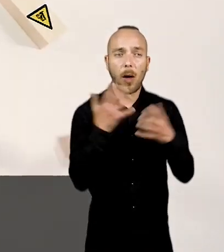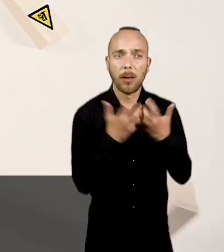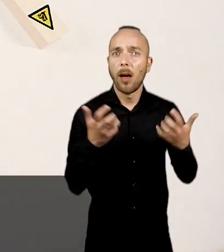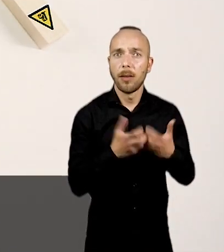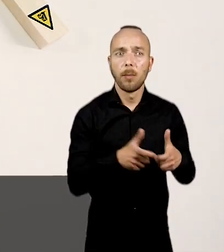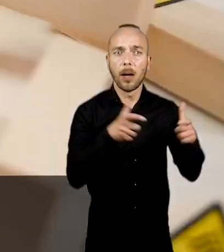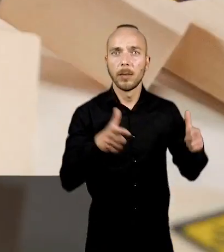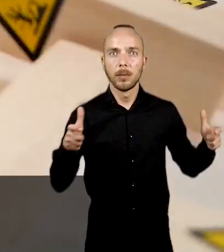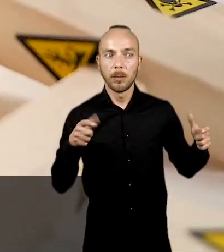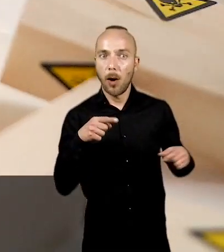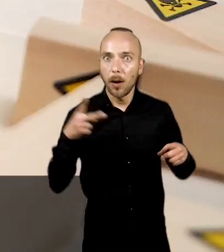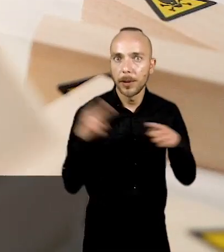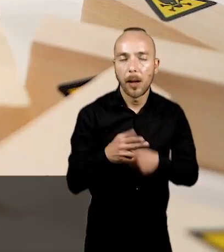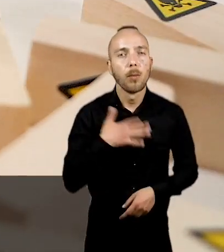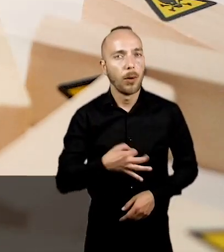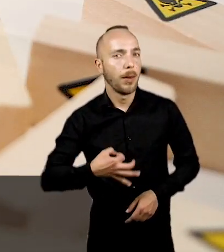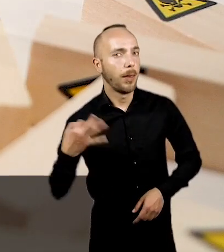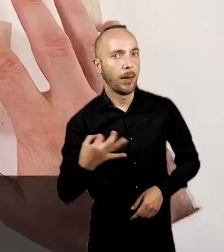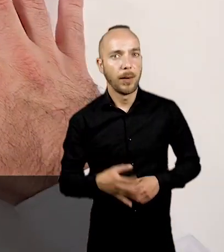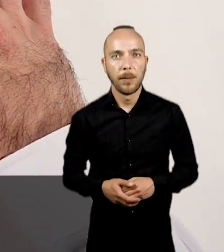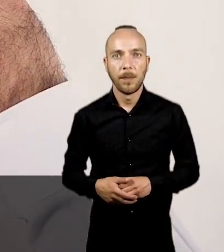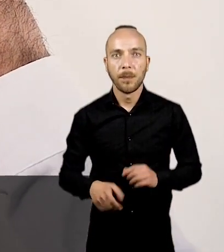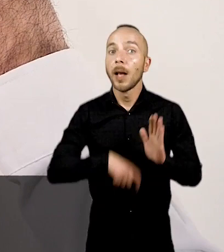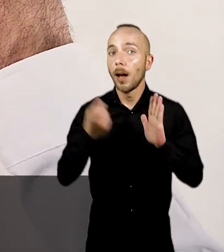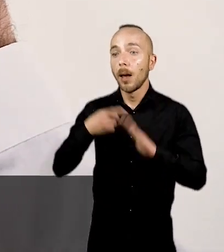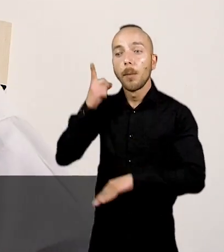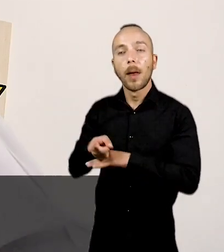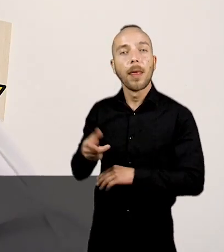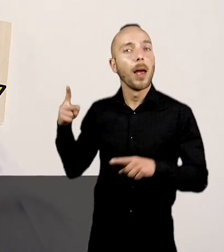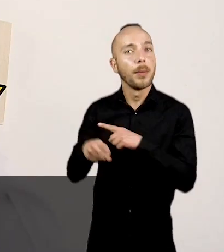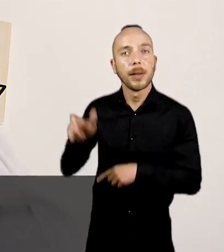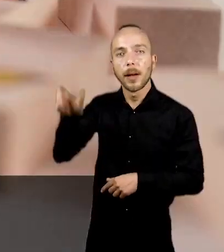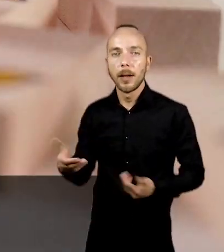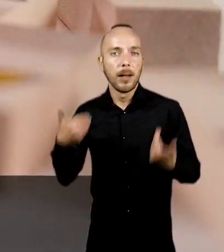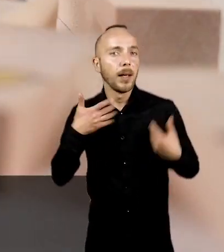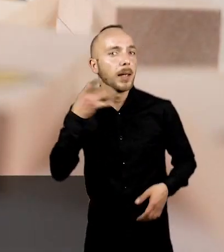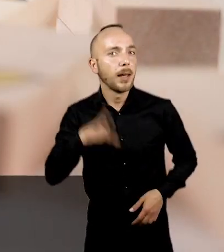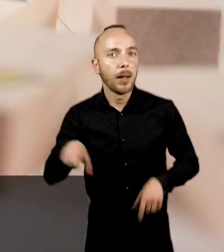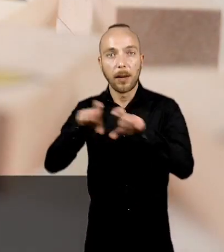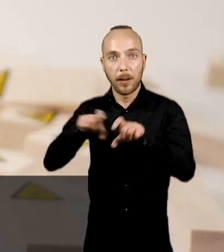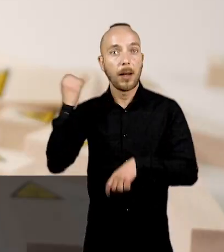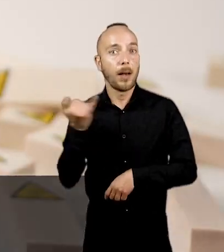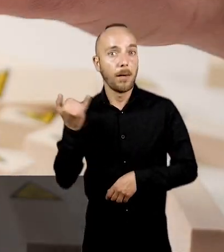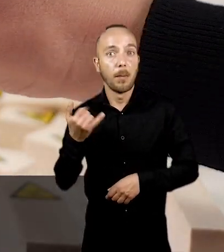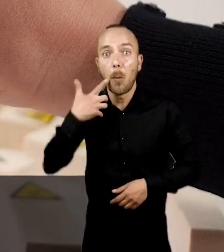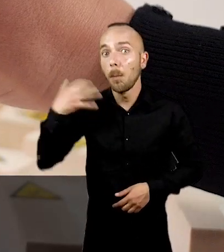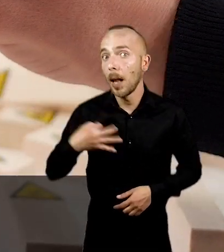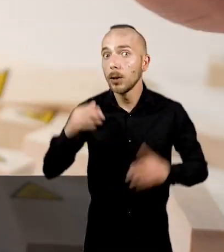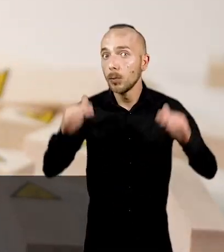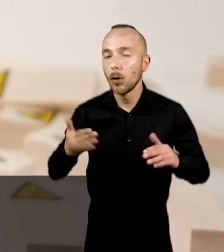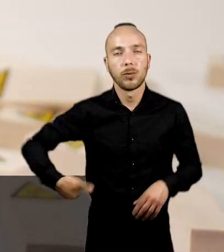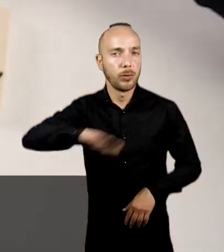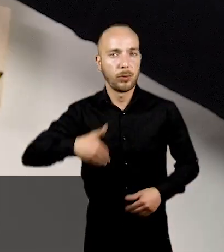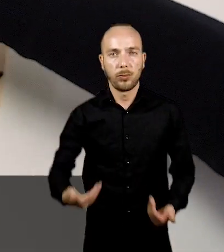Los accidentes laborales están aumentando, pero pueden y deben prevenirse. La responsabilidad legal de su prevención es del empresariado, si bien la eliminación